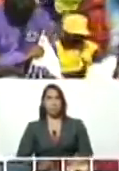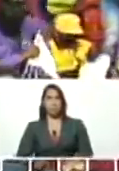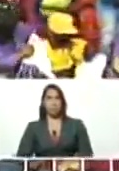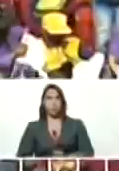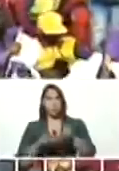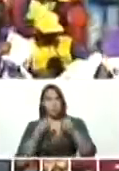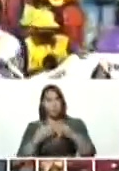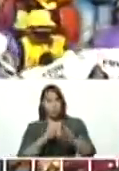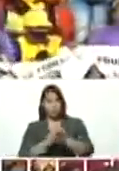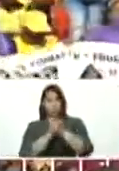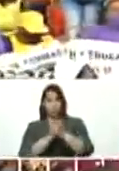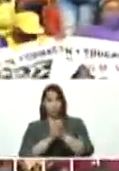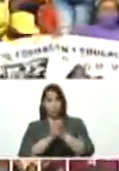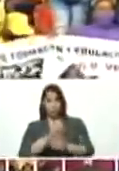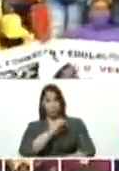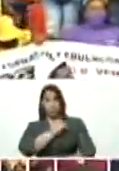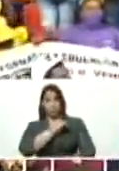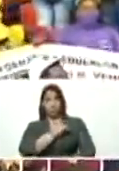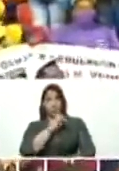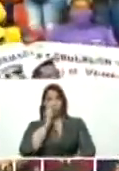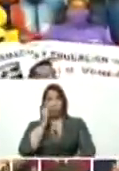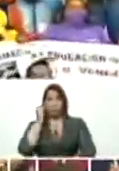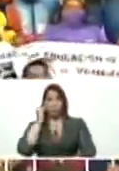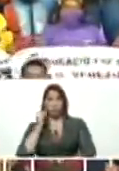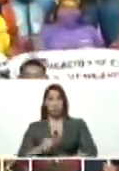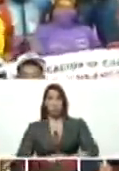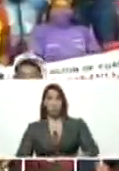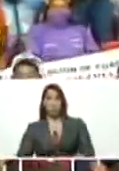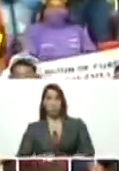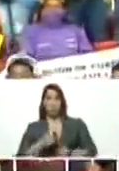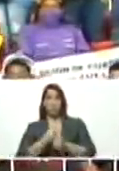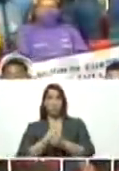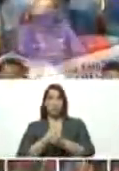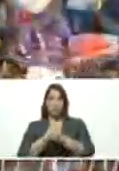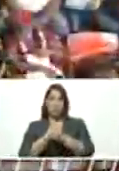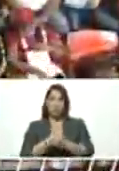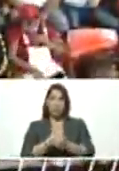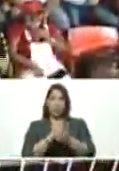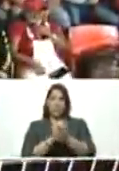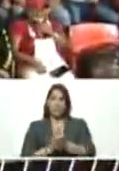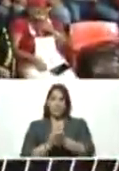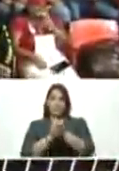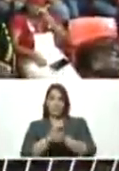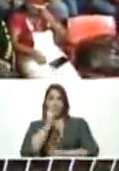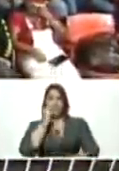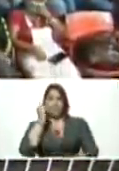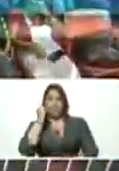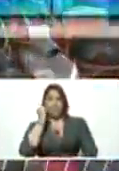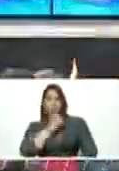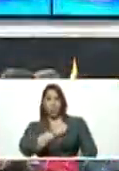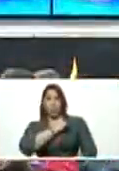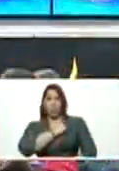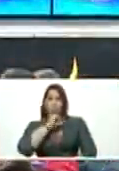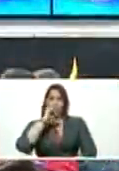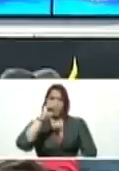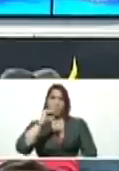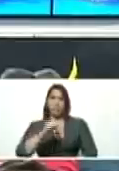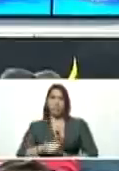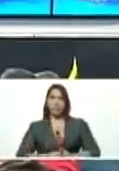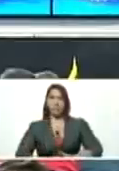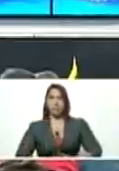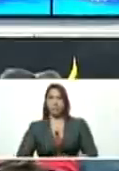compañeros mis compañeras mis queridos amigos amigas camaradas camaradas